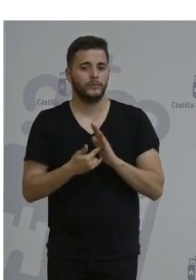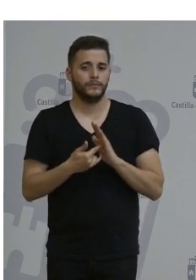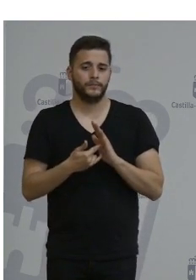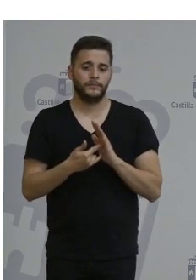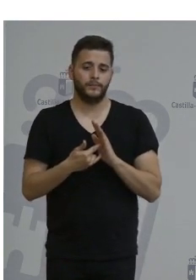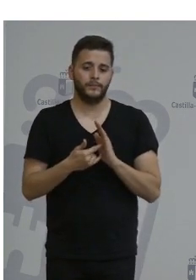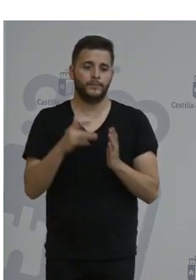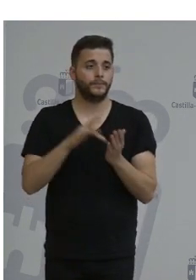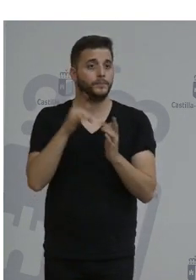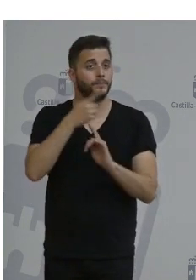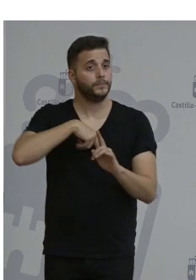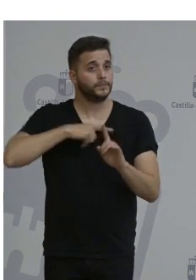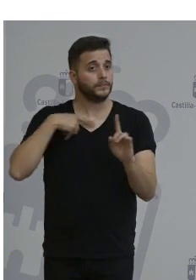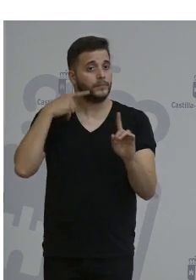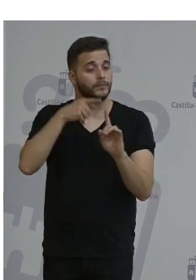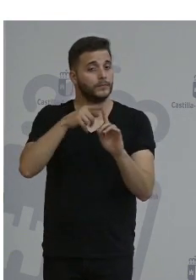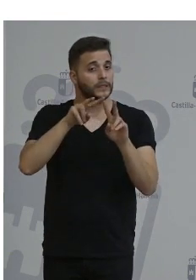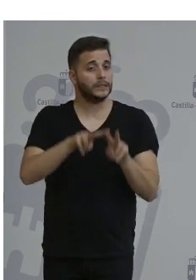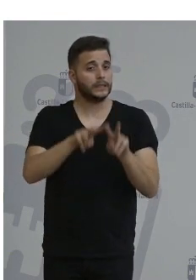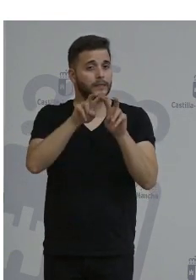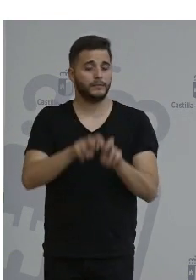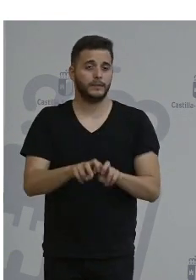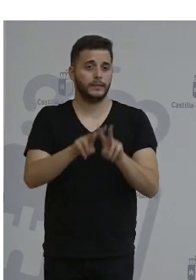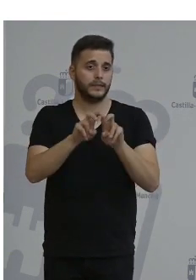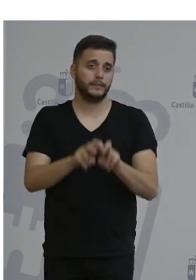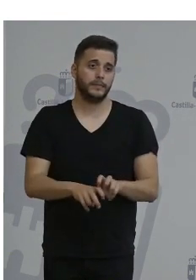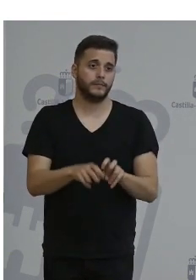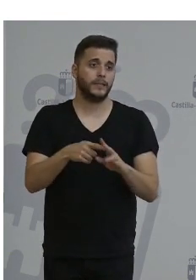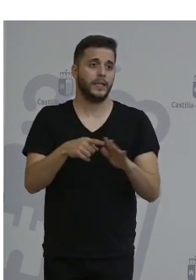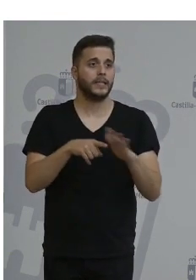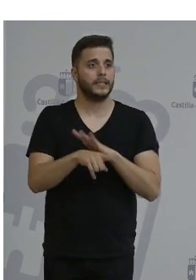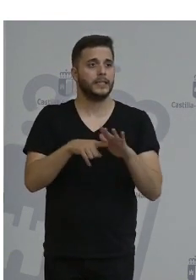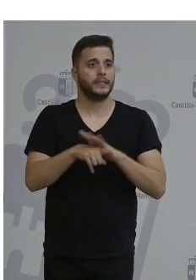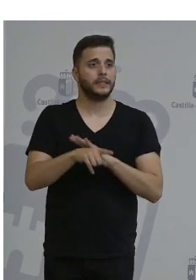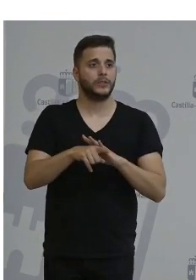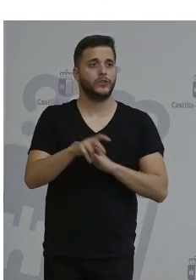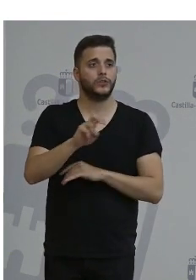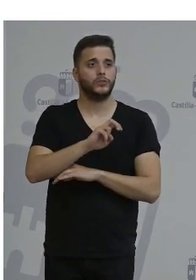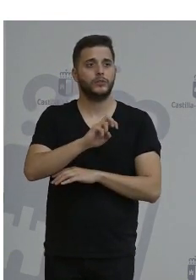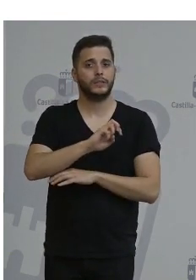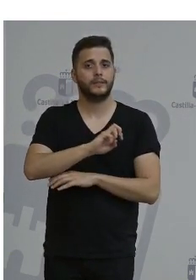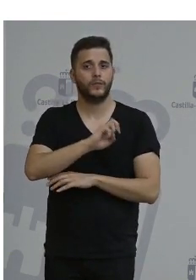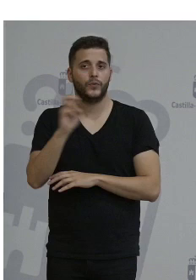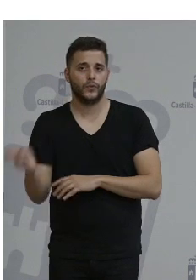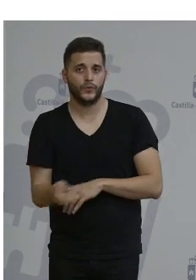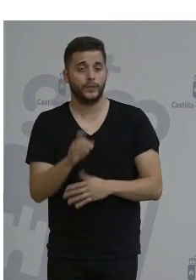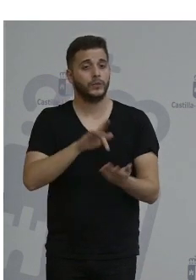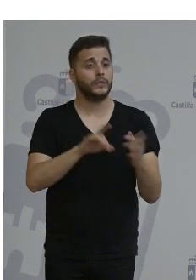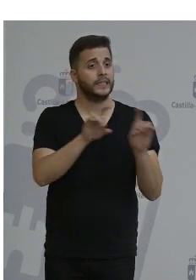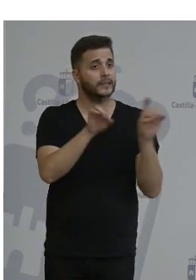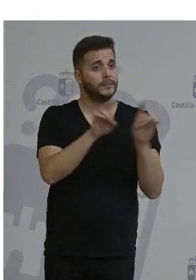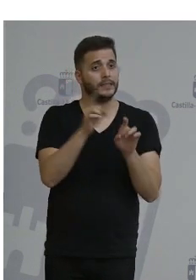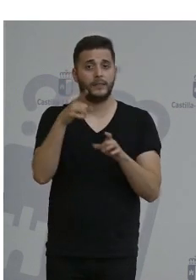investigar, para hablar sobre la gestión de la diversidad. Tanto en las empresas como en la Administración